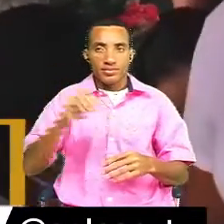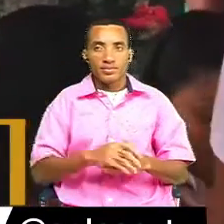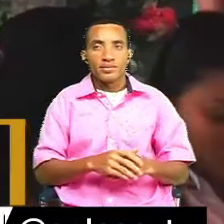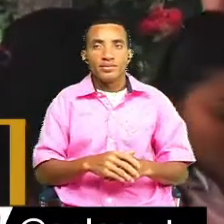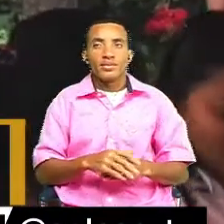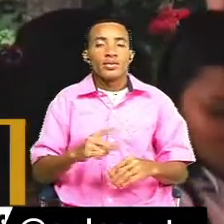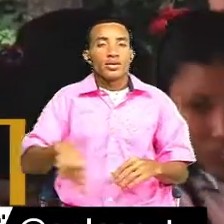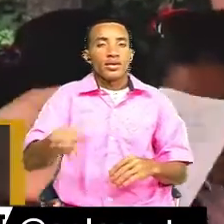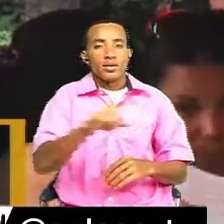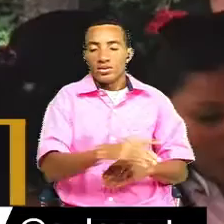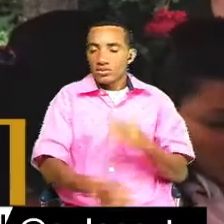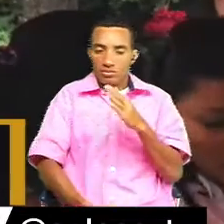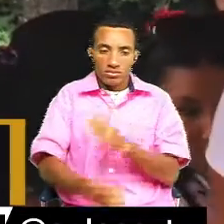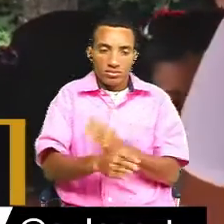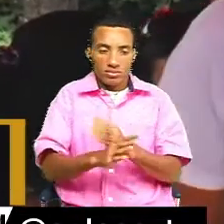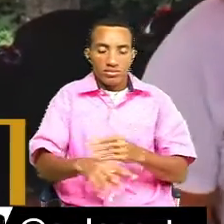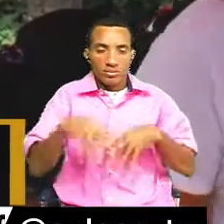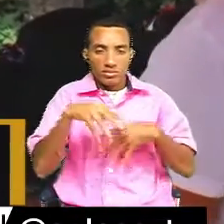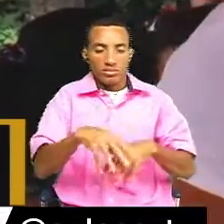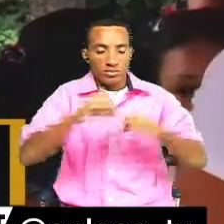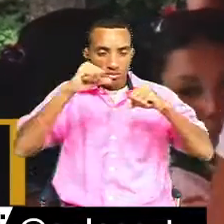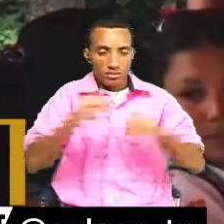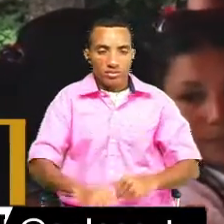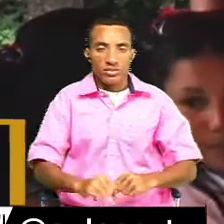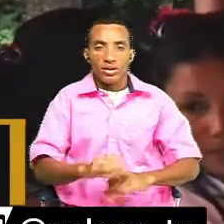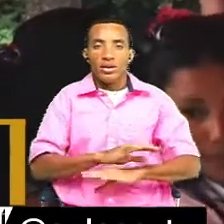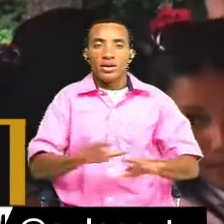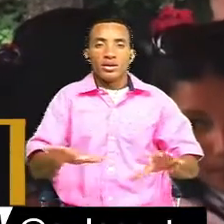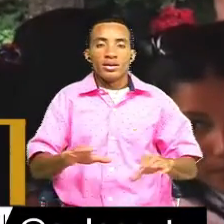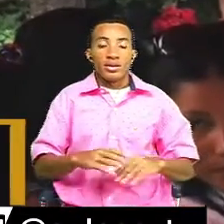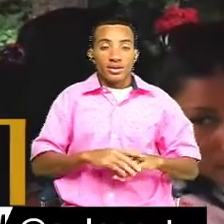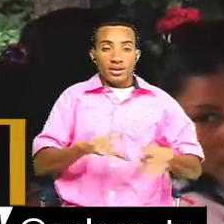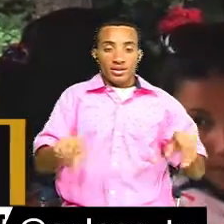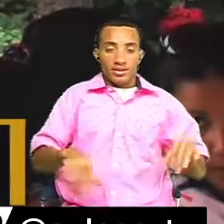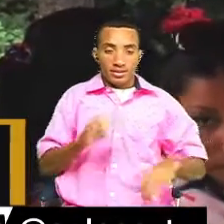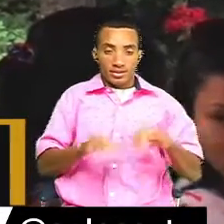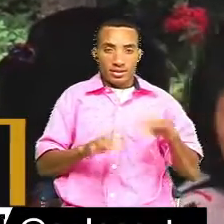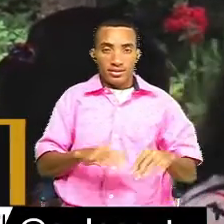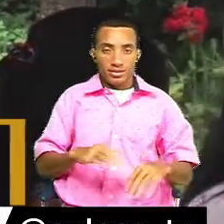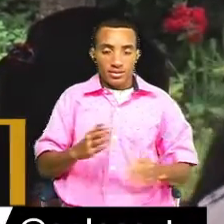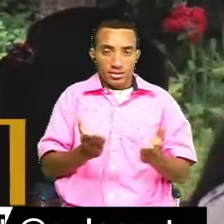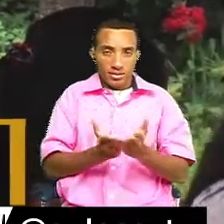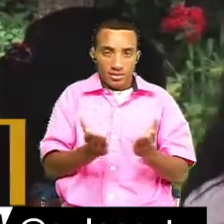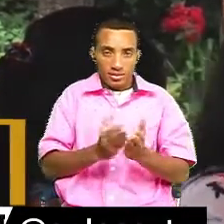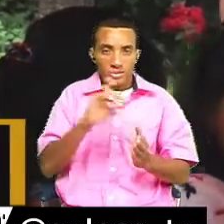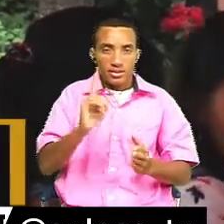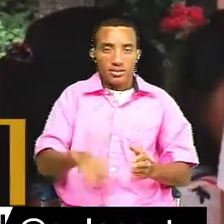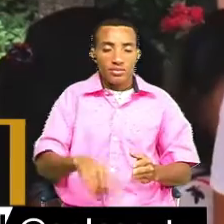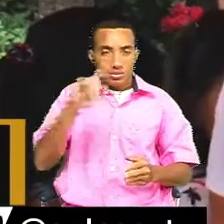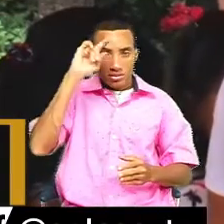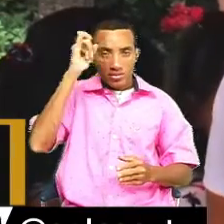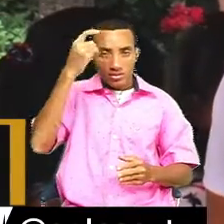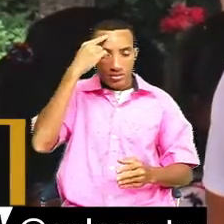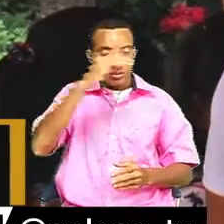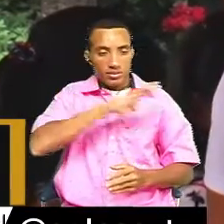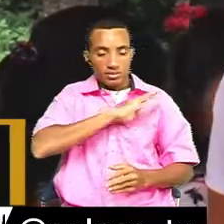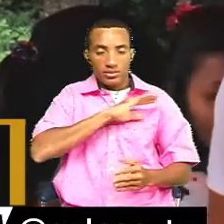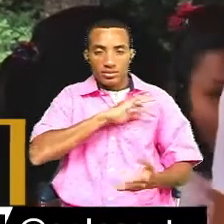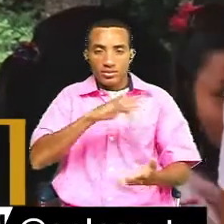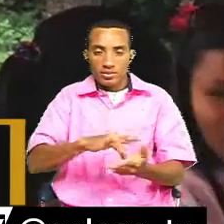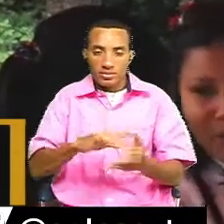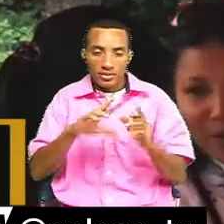ellos van a continuar en esta actividad de plantón hasta que la Secretaría de Educación, el mismo gobierno municipal, se siente a dialogar con ellos y lleguen a un acuerdo. O sea,